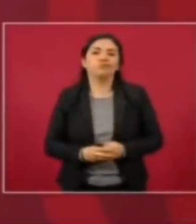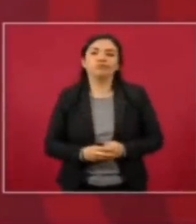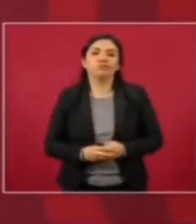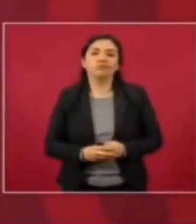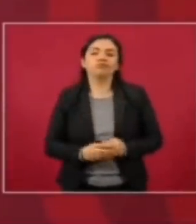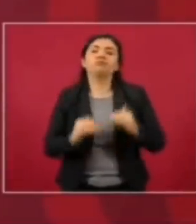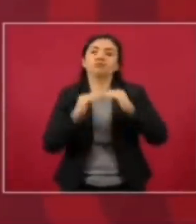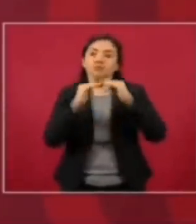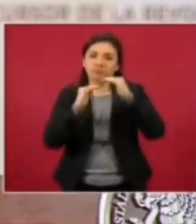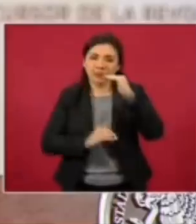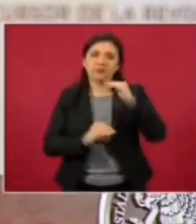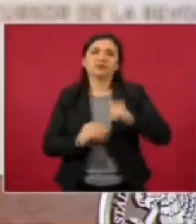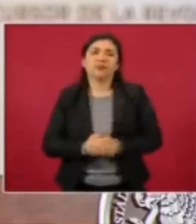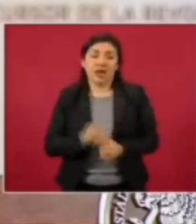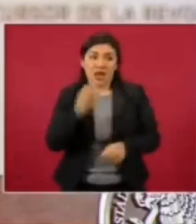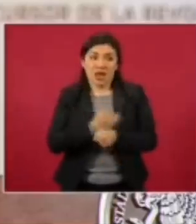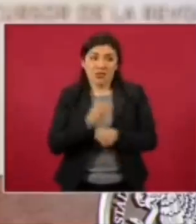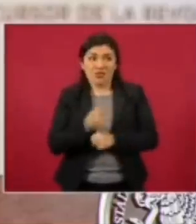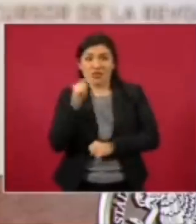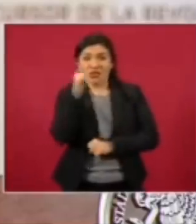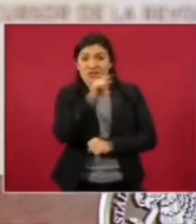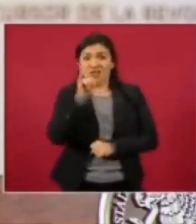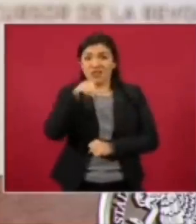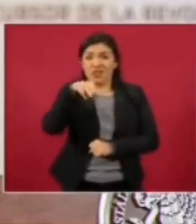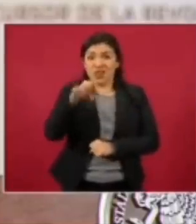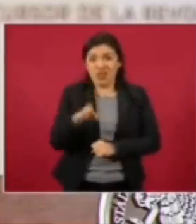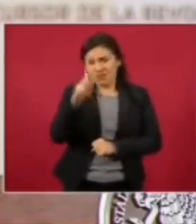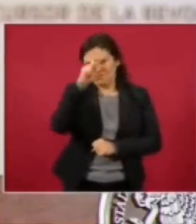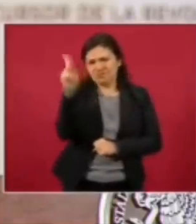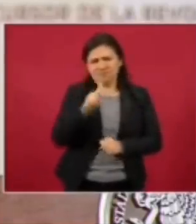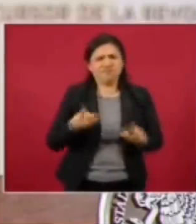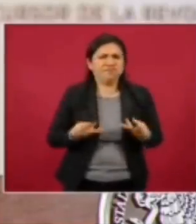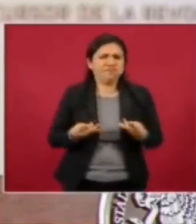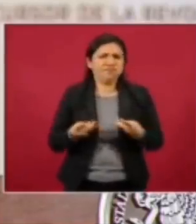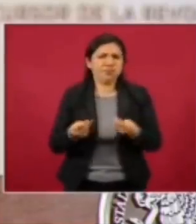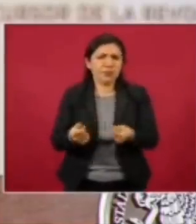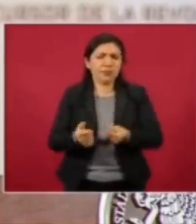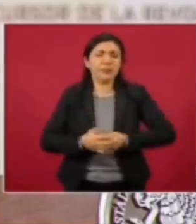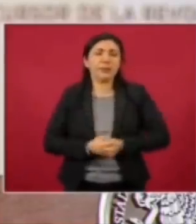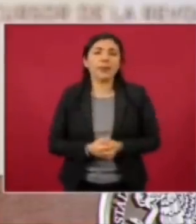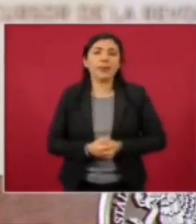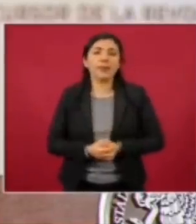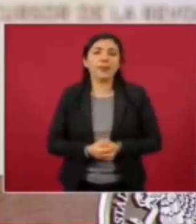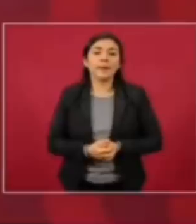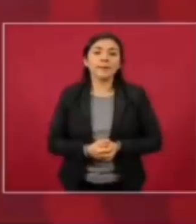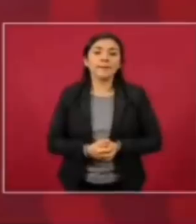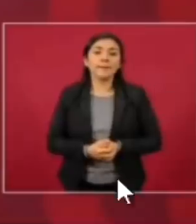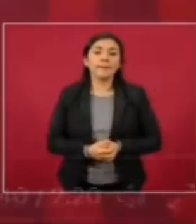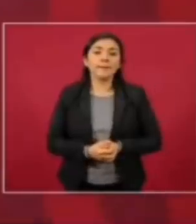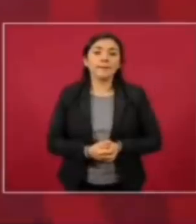excesivos del actual Instituto Electoral